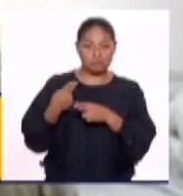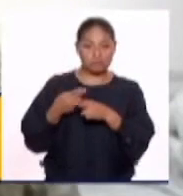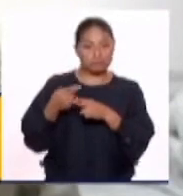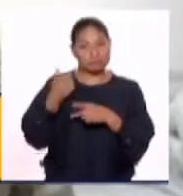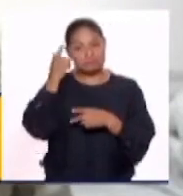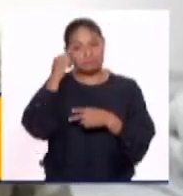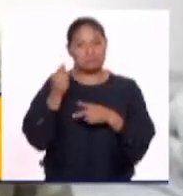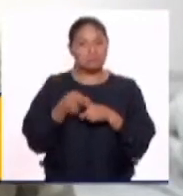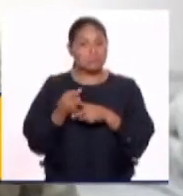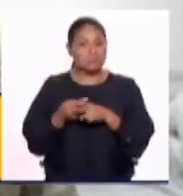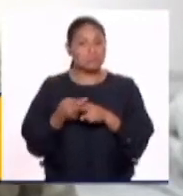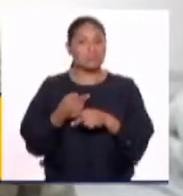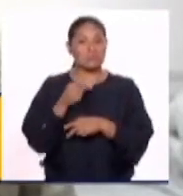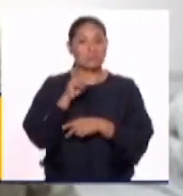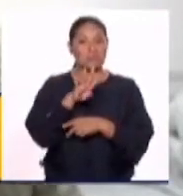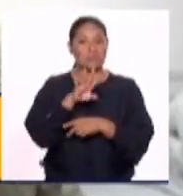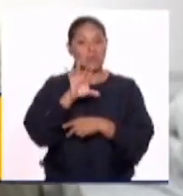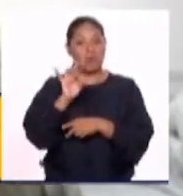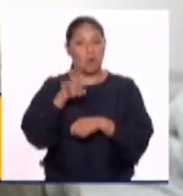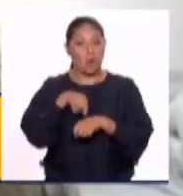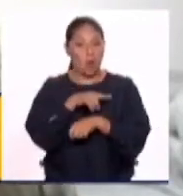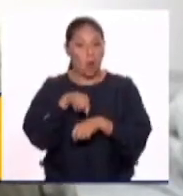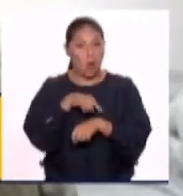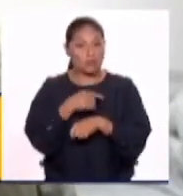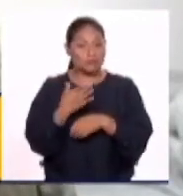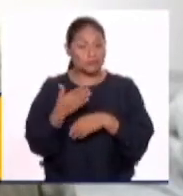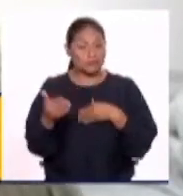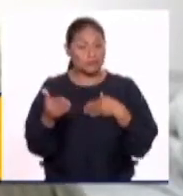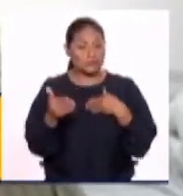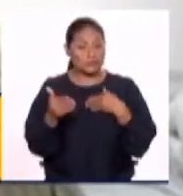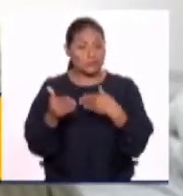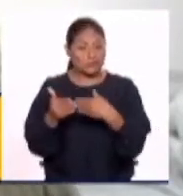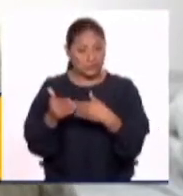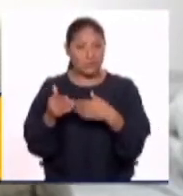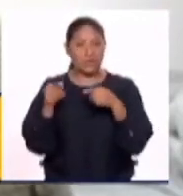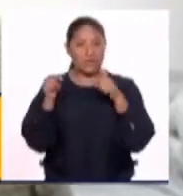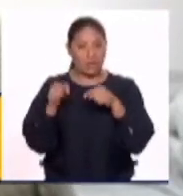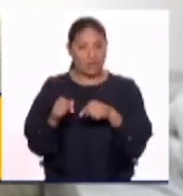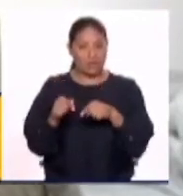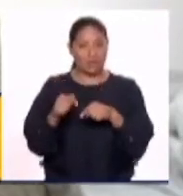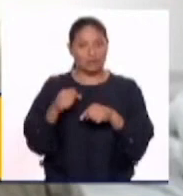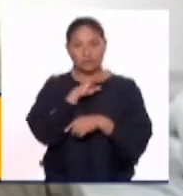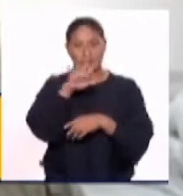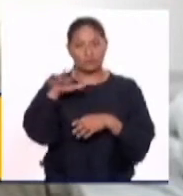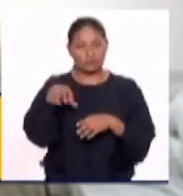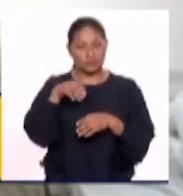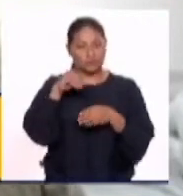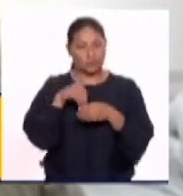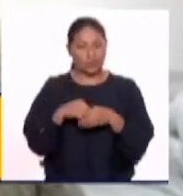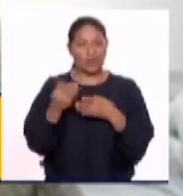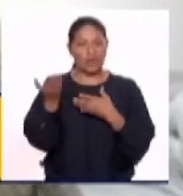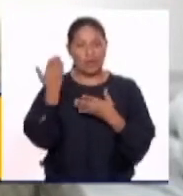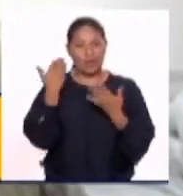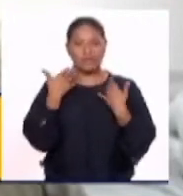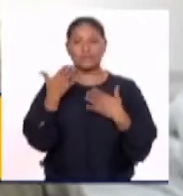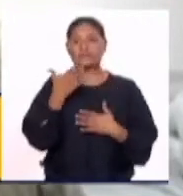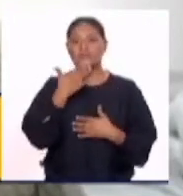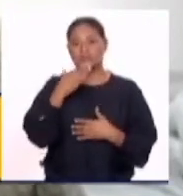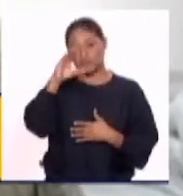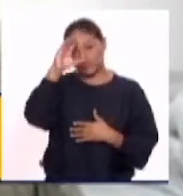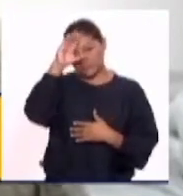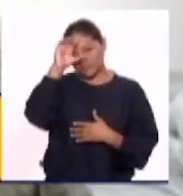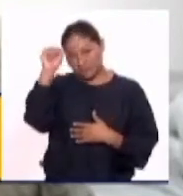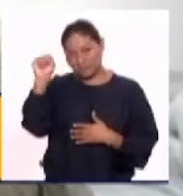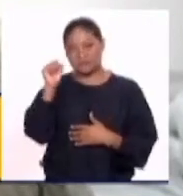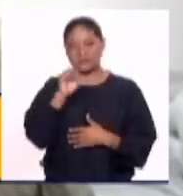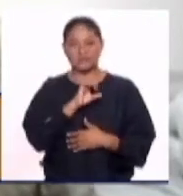en las próximas 48 horas, consecuencia del despliegue de gestiones que han realizado las cancillerías tanto de